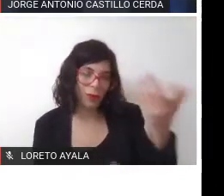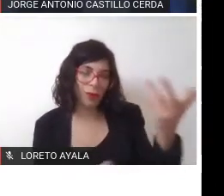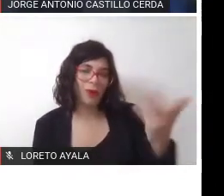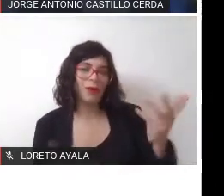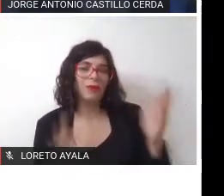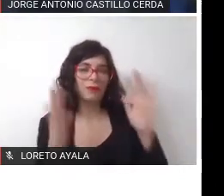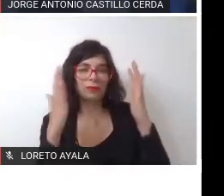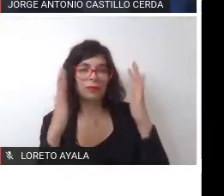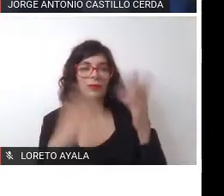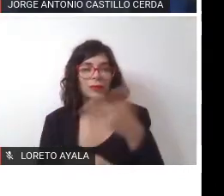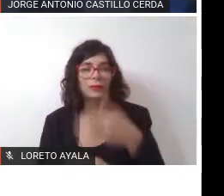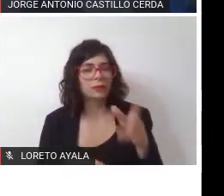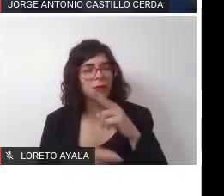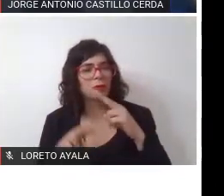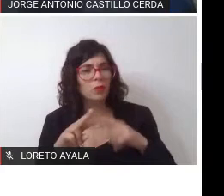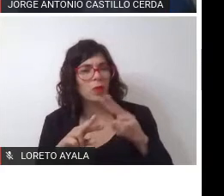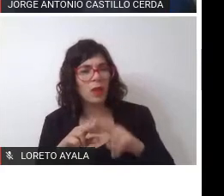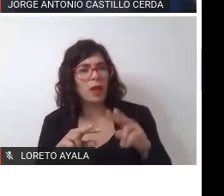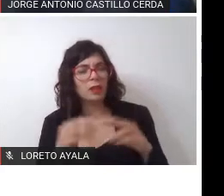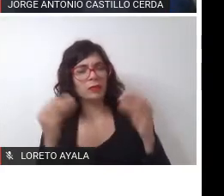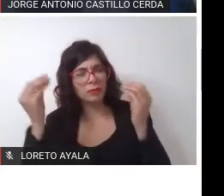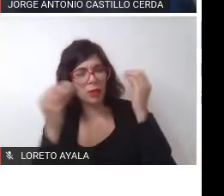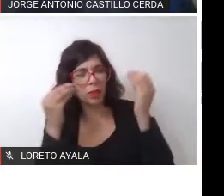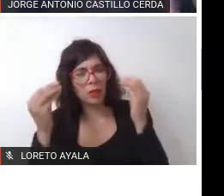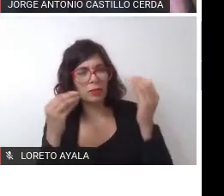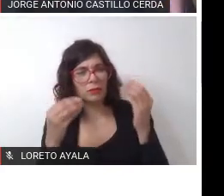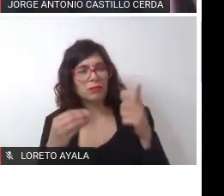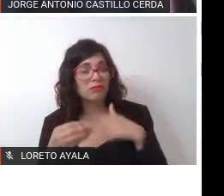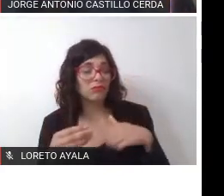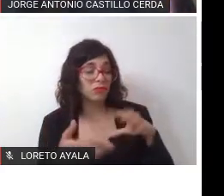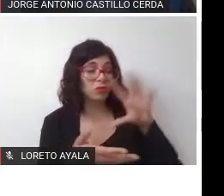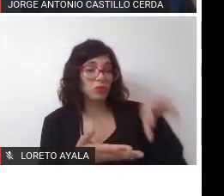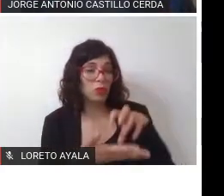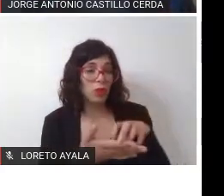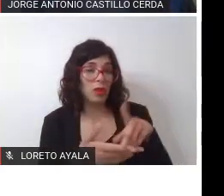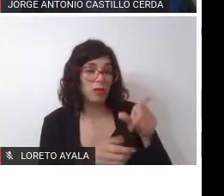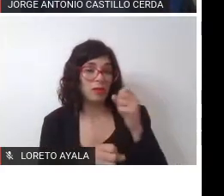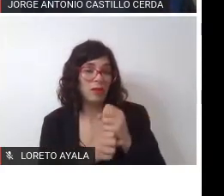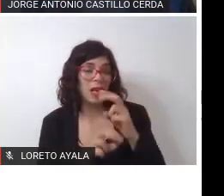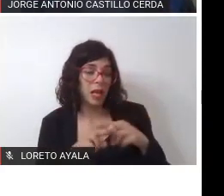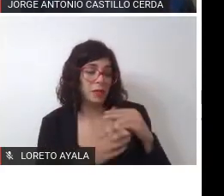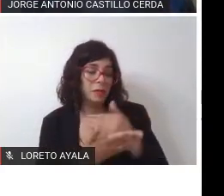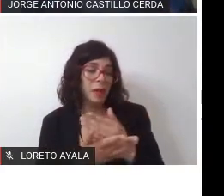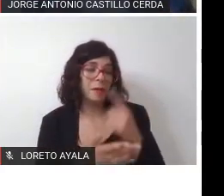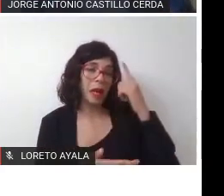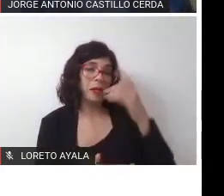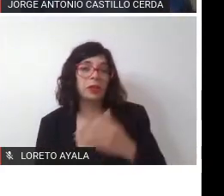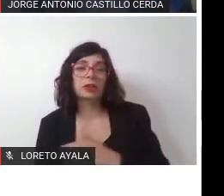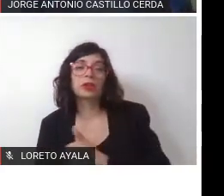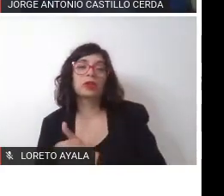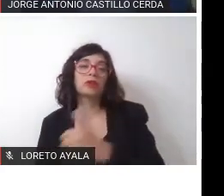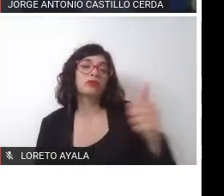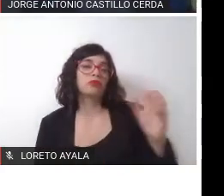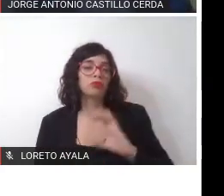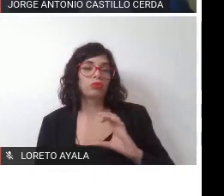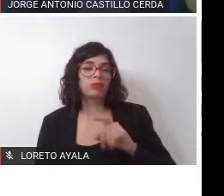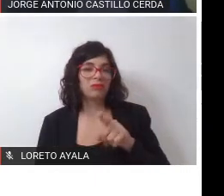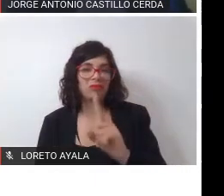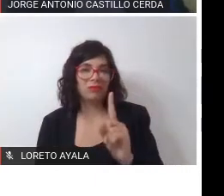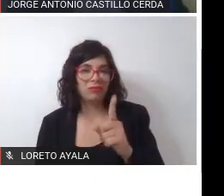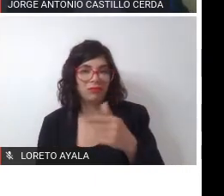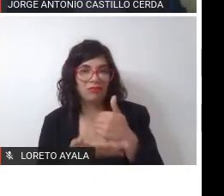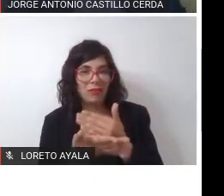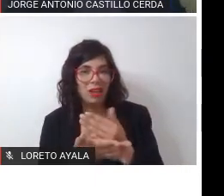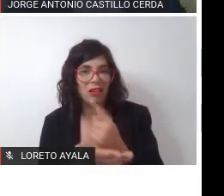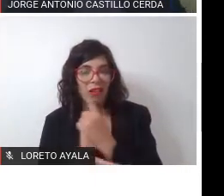práctica algo que en el mundo urbano uno planifica para el curso y acá hay que planificar para